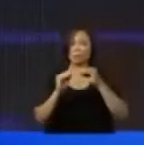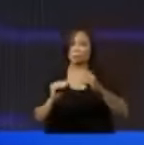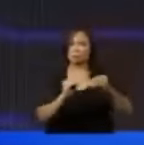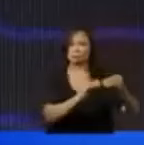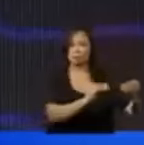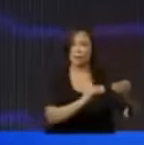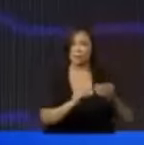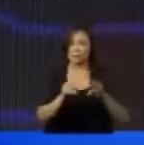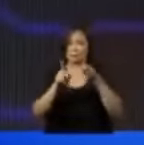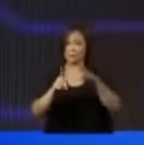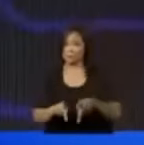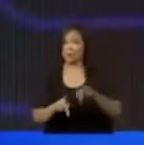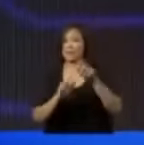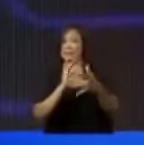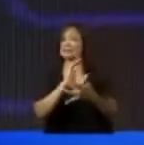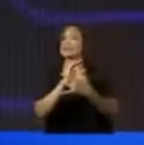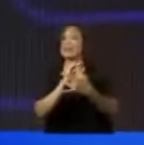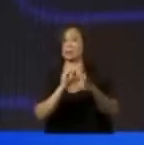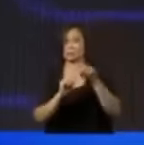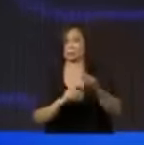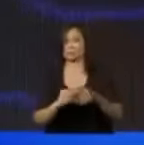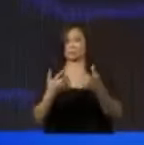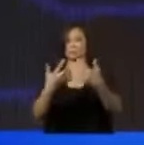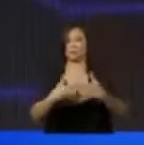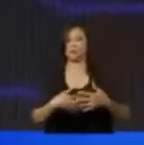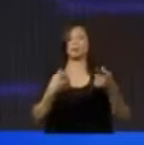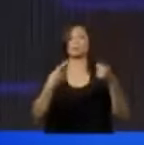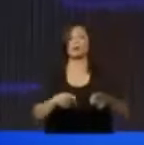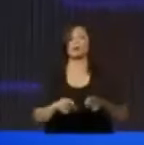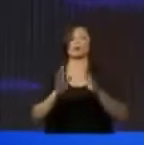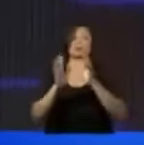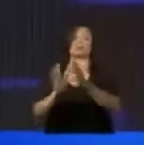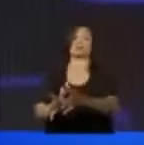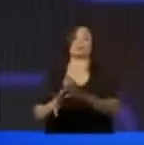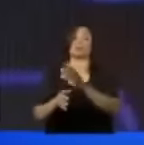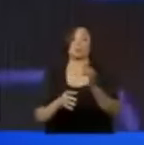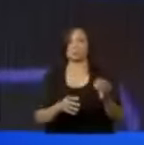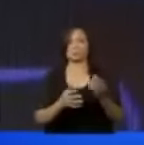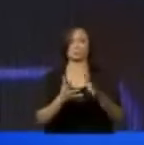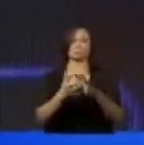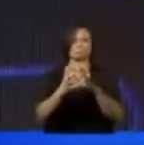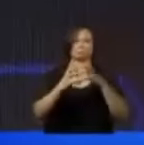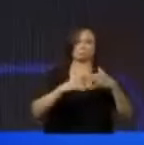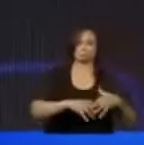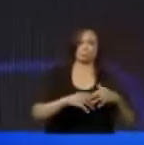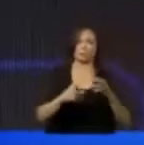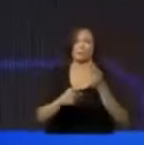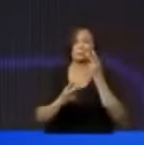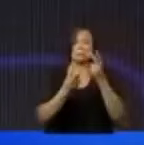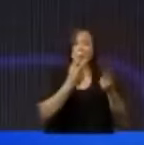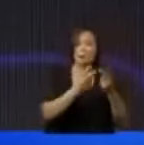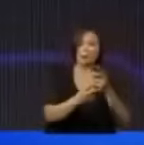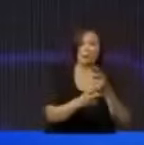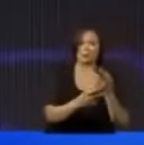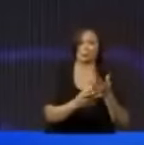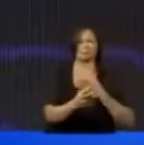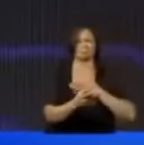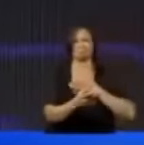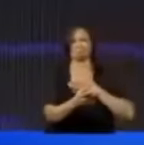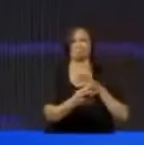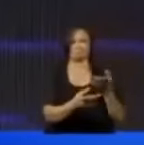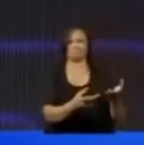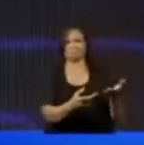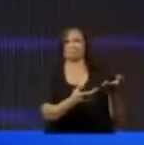formar ese personal que necesitan las empresas. Pero ¿qué ocurrió? Que eso está abandonado. Está deteriorado, pasé hace poco por ahí y me dio